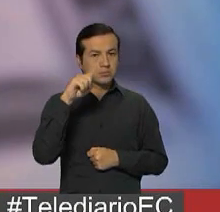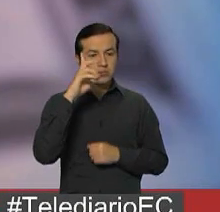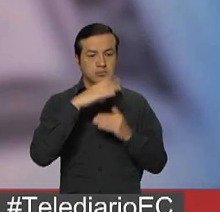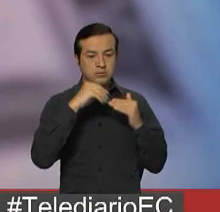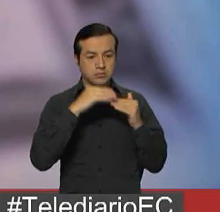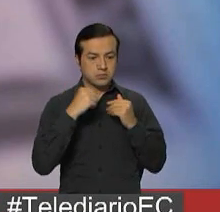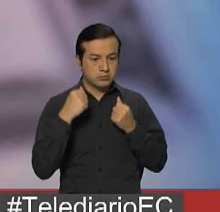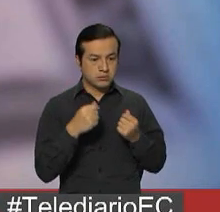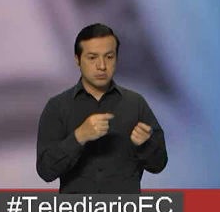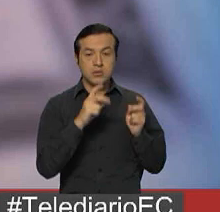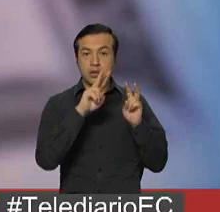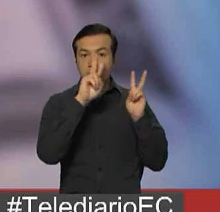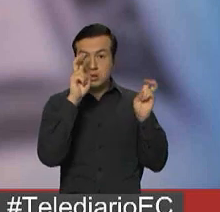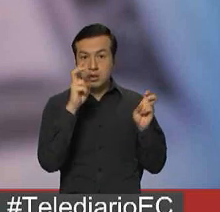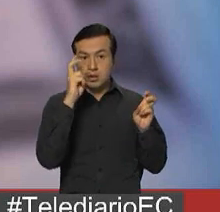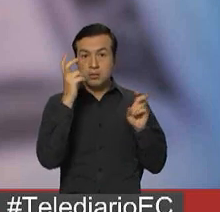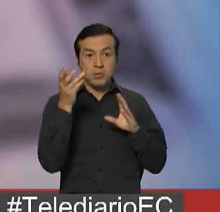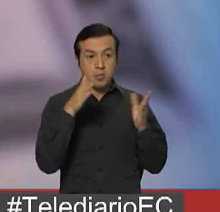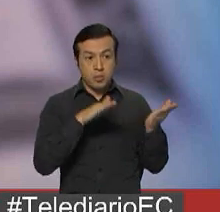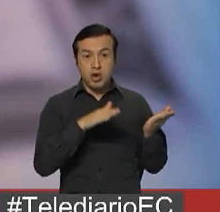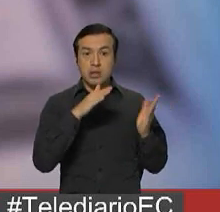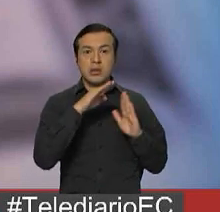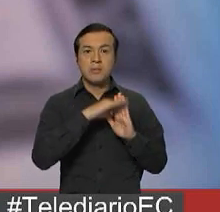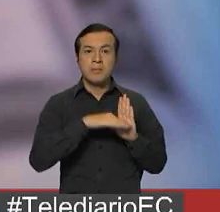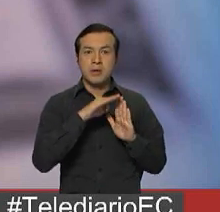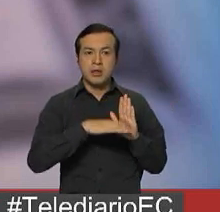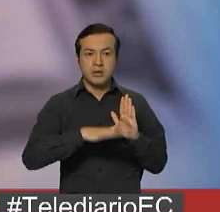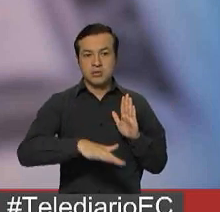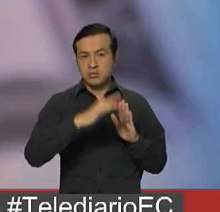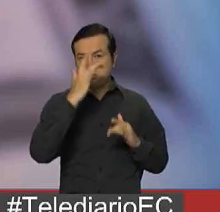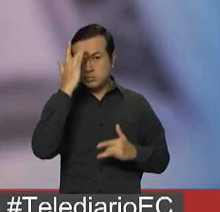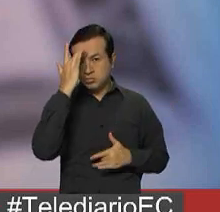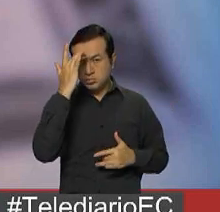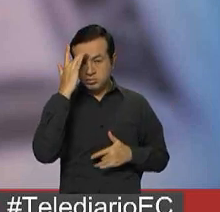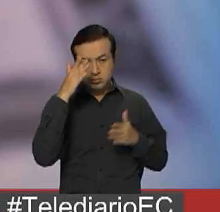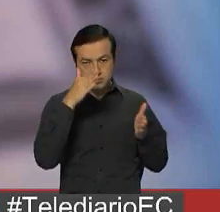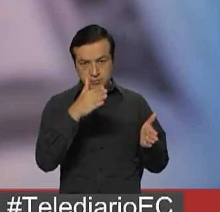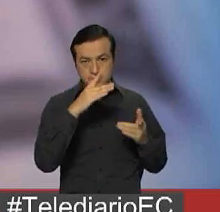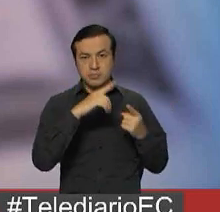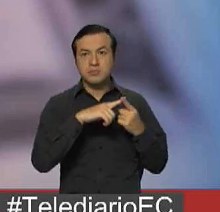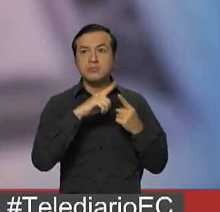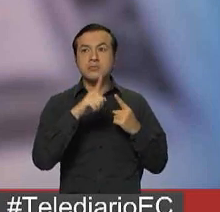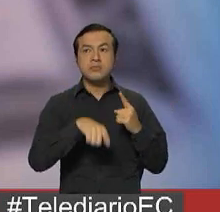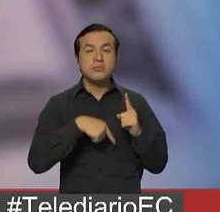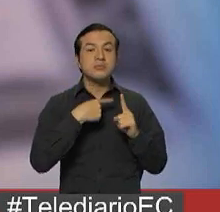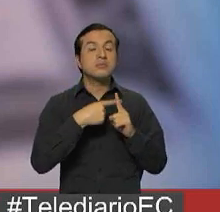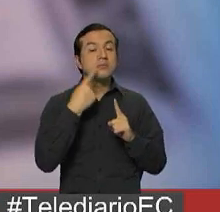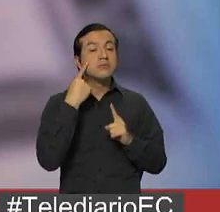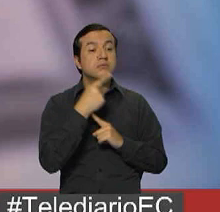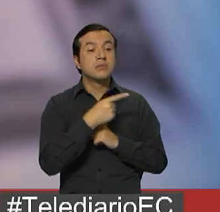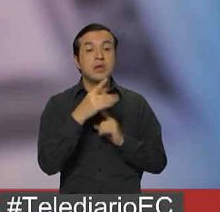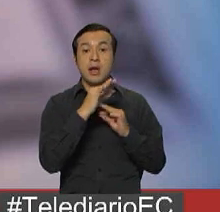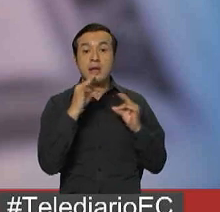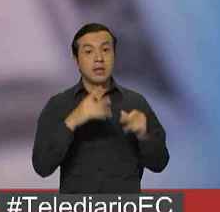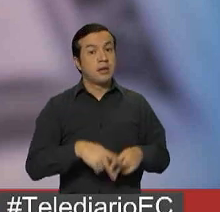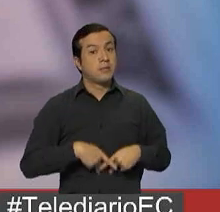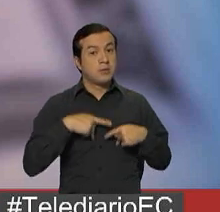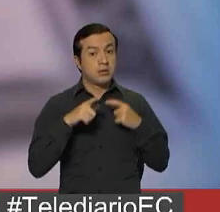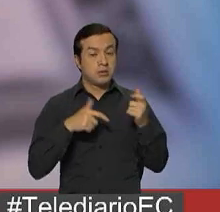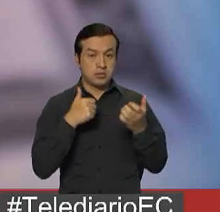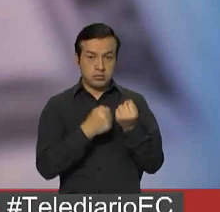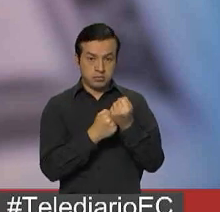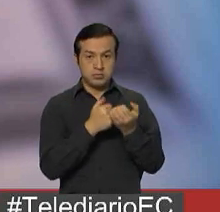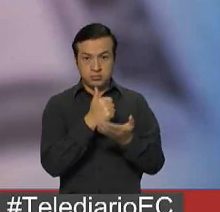dólares a reducir el impacto en morbilidad y mortalidad por el cob y 19 y mantener los niveles mínimos de calidad de vida de las personas